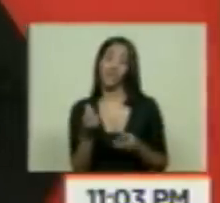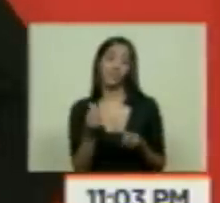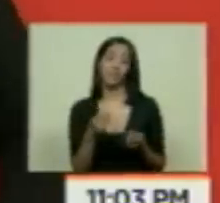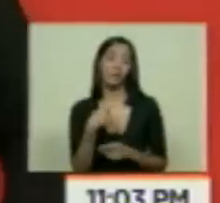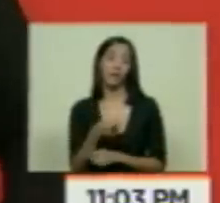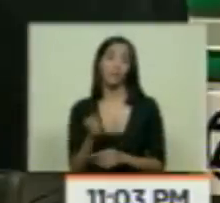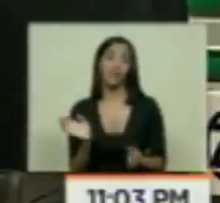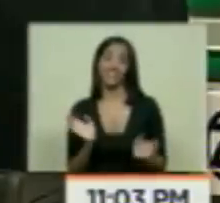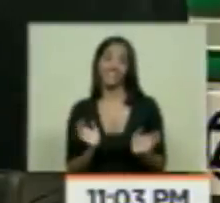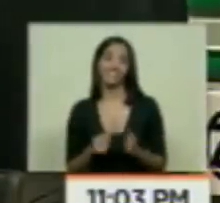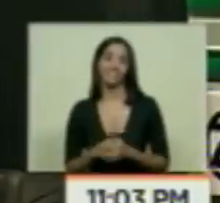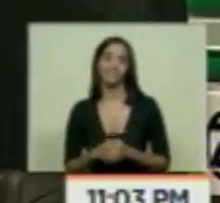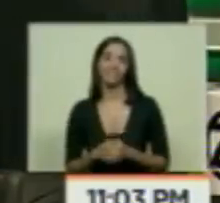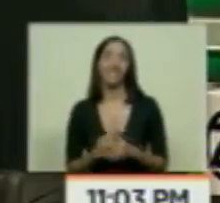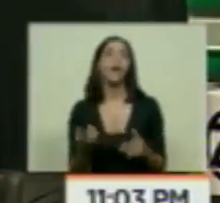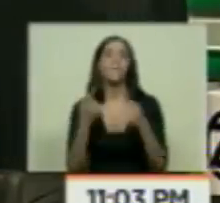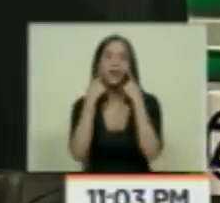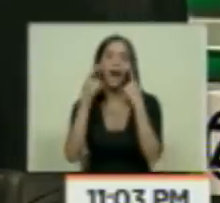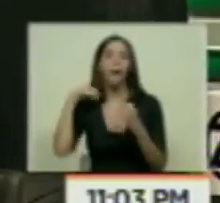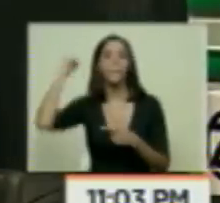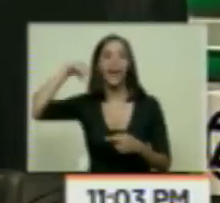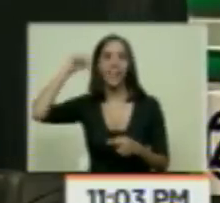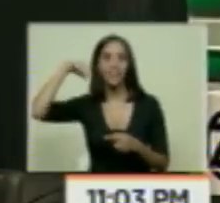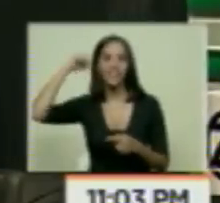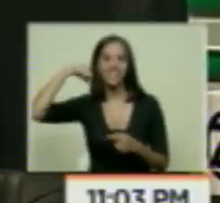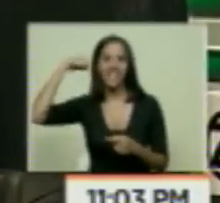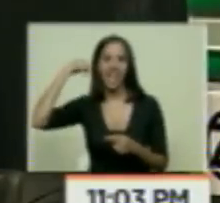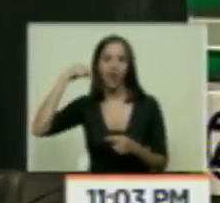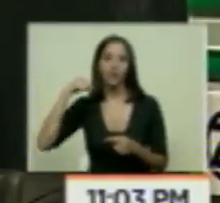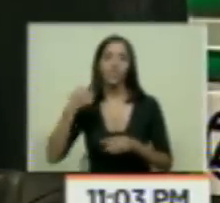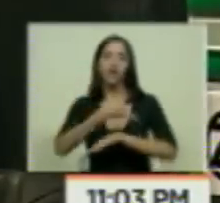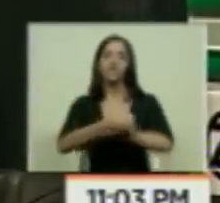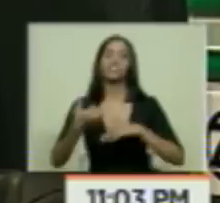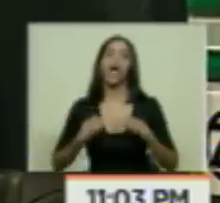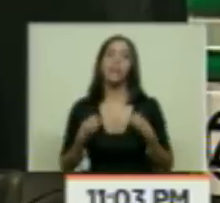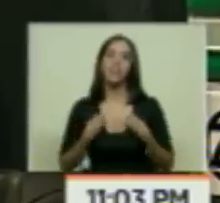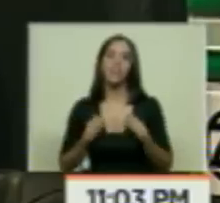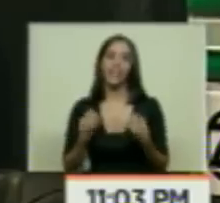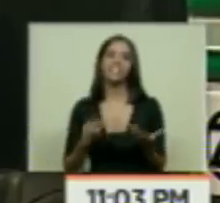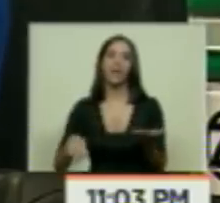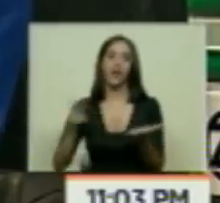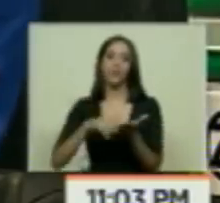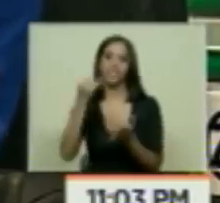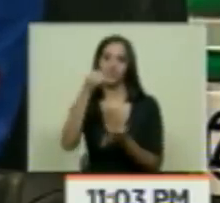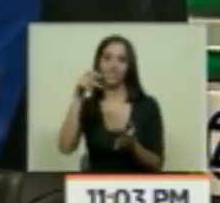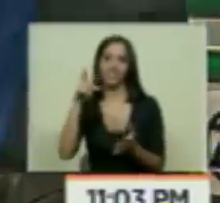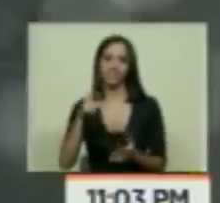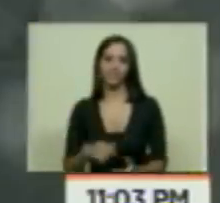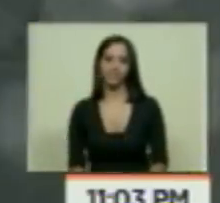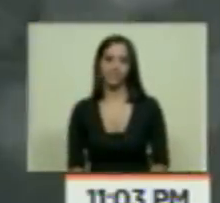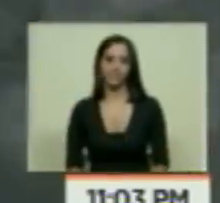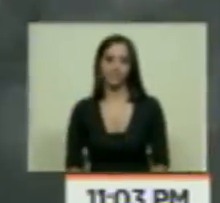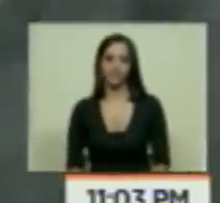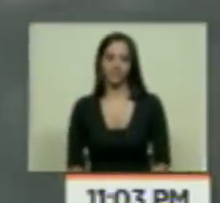los pasajes. Mira, vamos al video de Frontera Viva. Frontera Viva, y ya regresamos con más de Sur de Conducta.